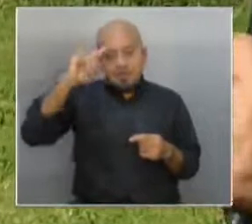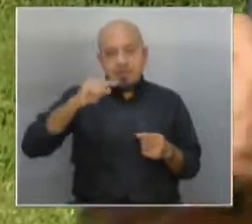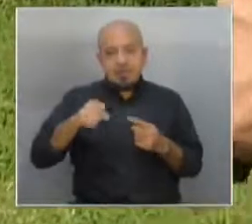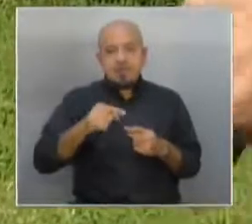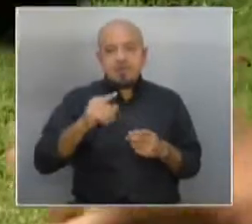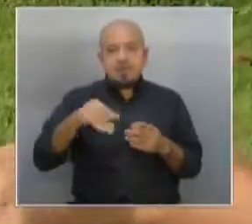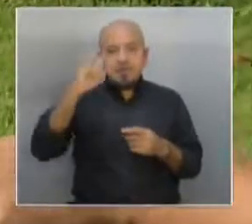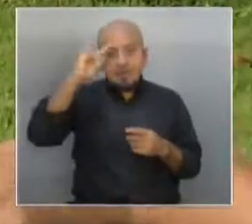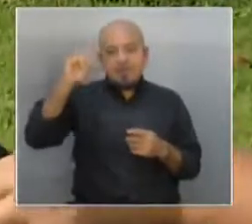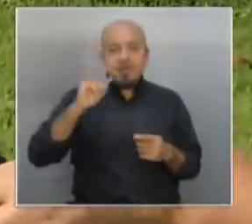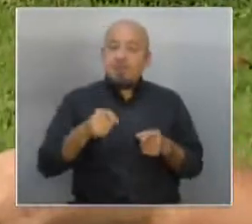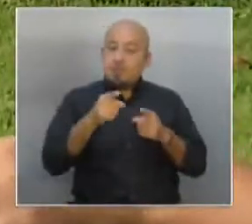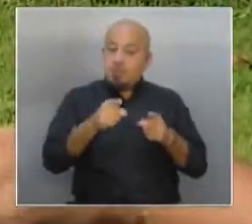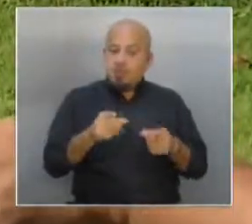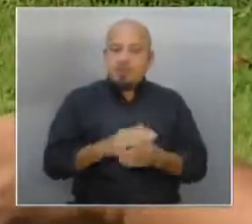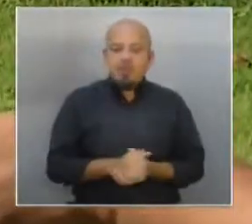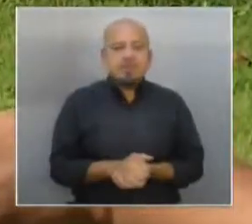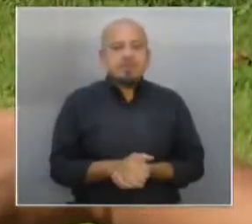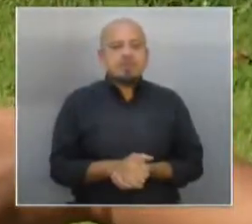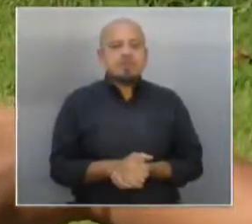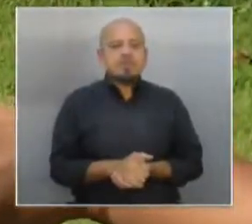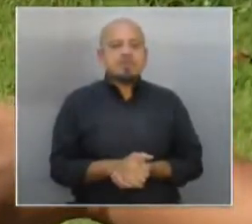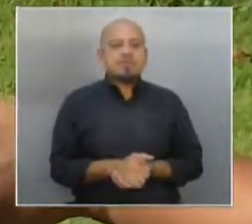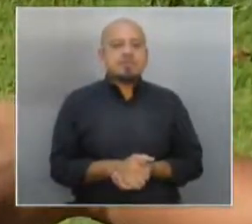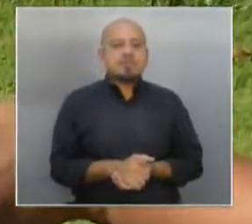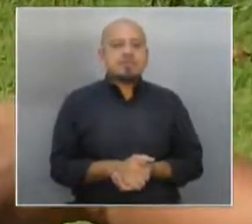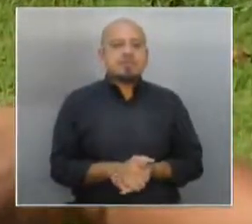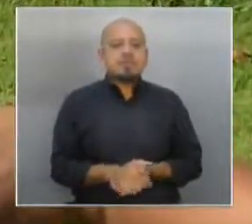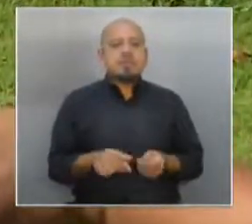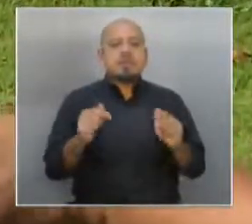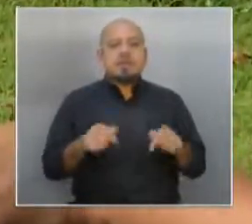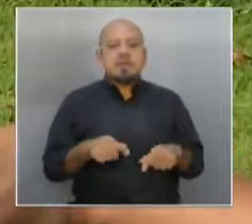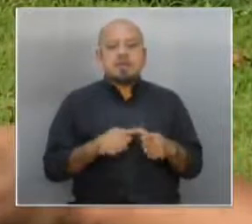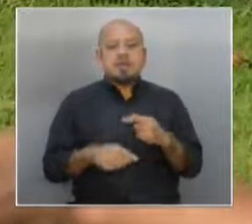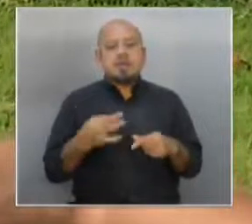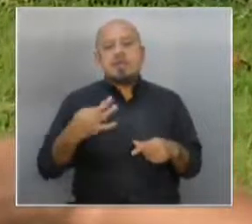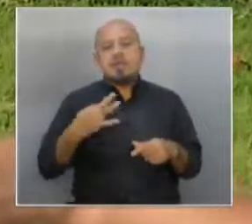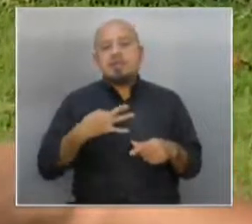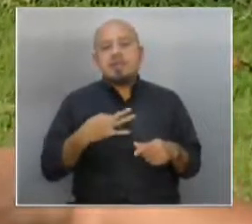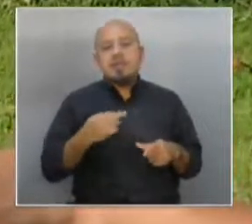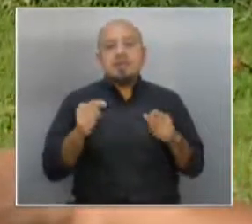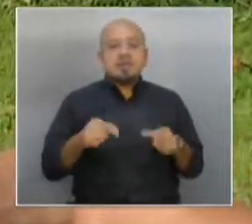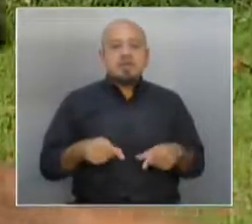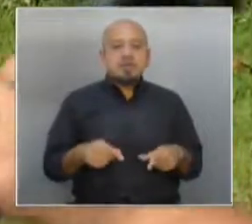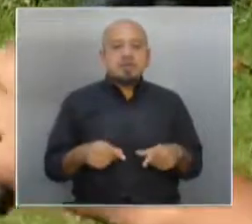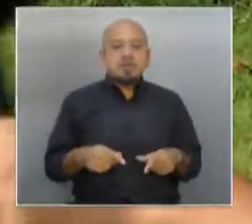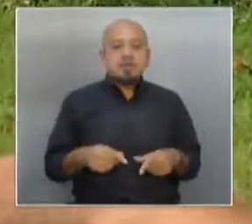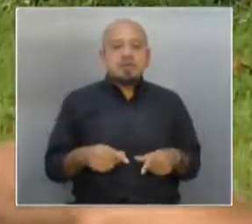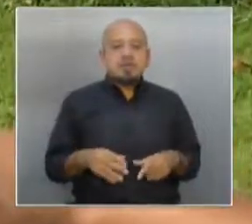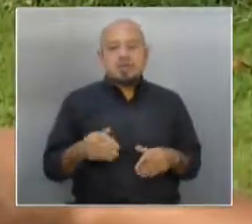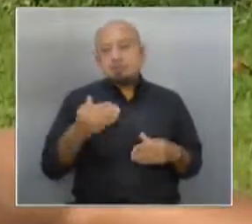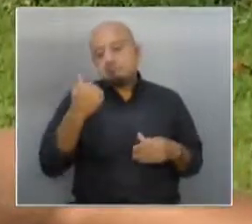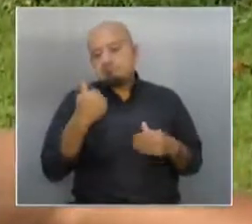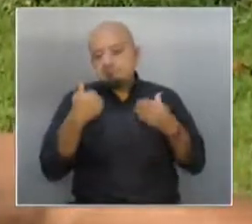fatal sos vos, Natalia. Ellos, bueno, lo que pasa es que acá la vida que yo les doy es abro la puerta. Muy libre.